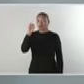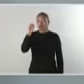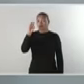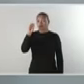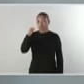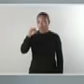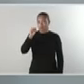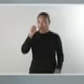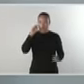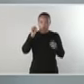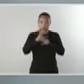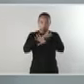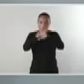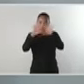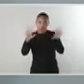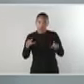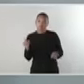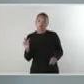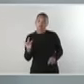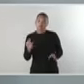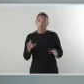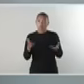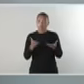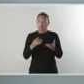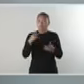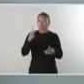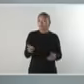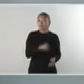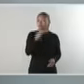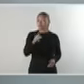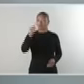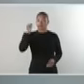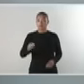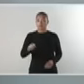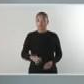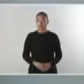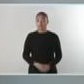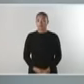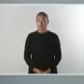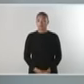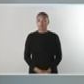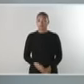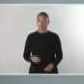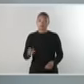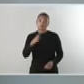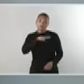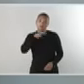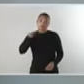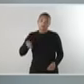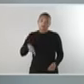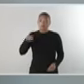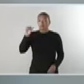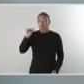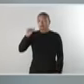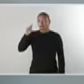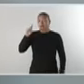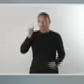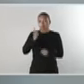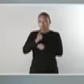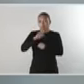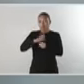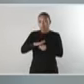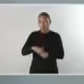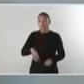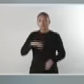transparentes y en su caso los haremos públicos en nuestra administración la